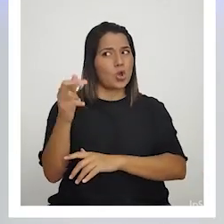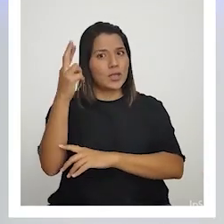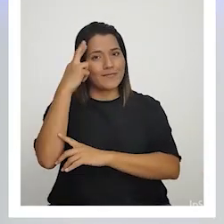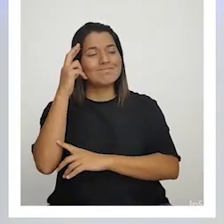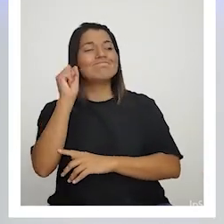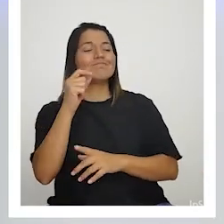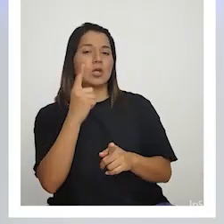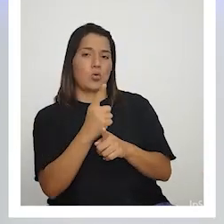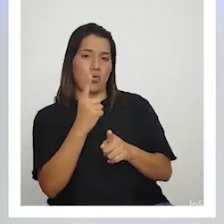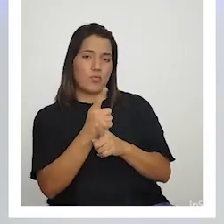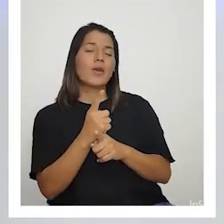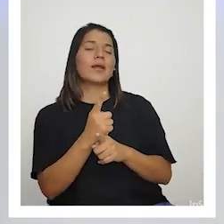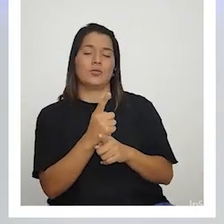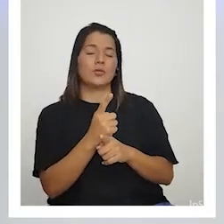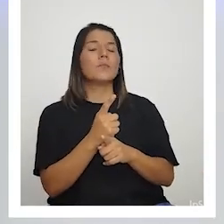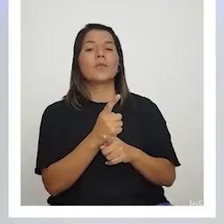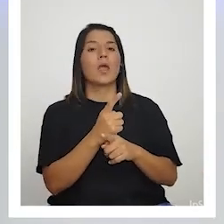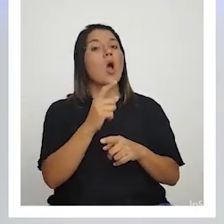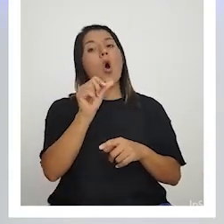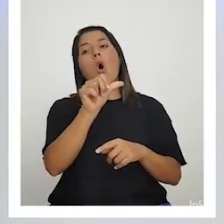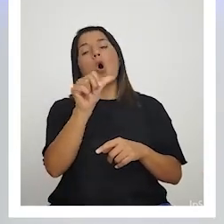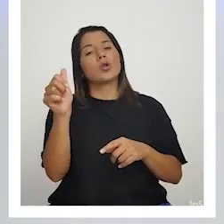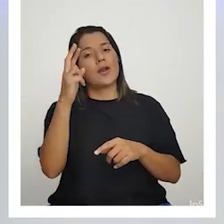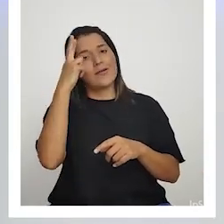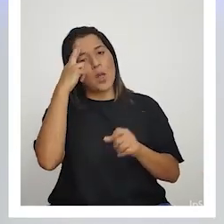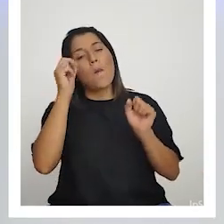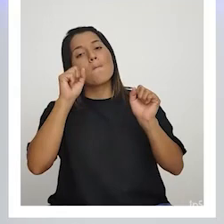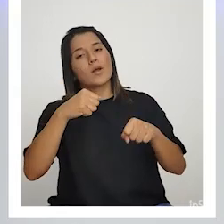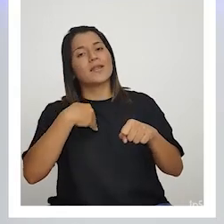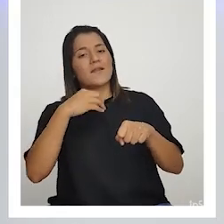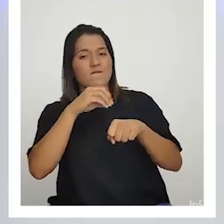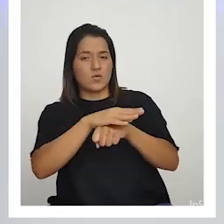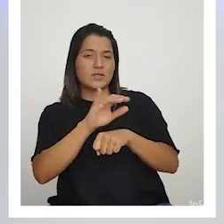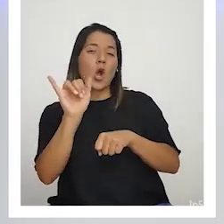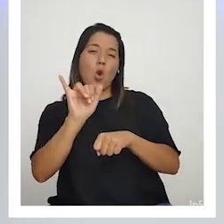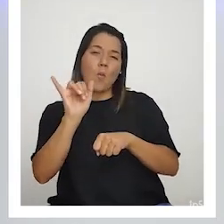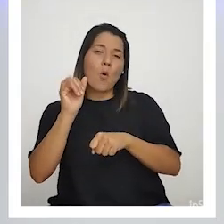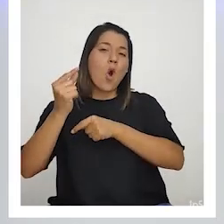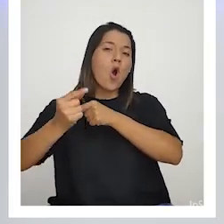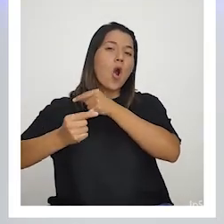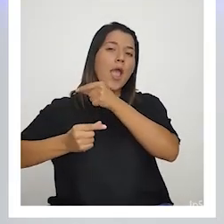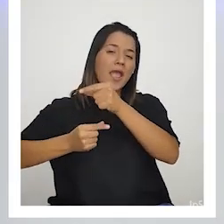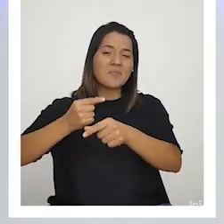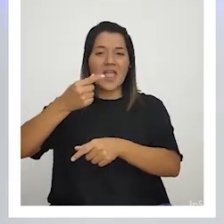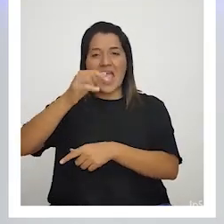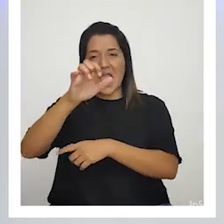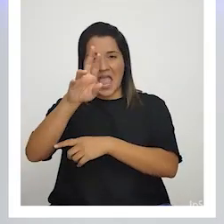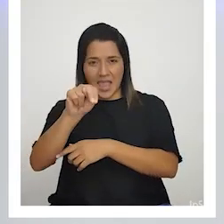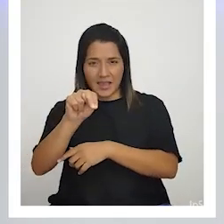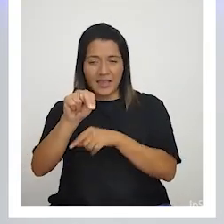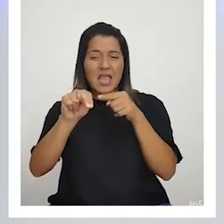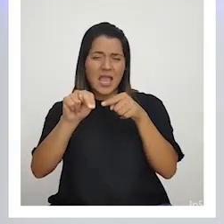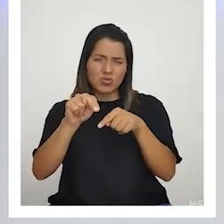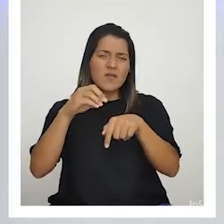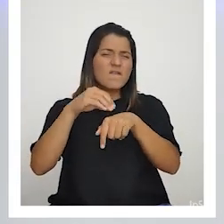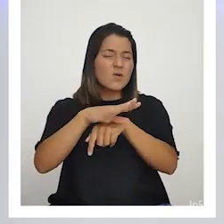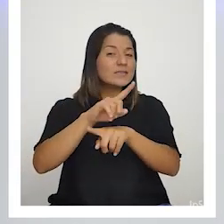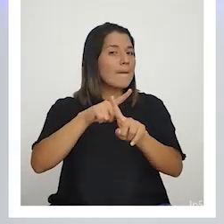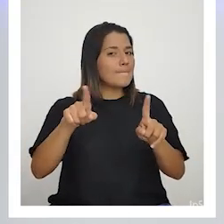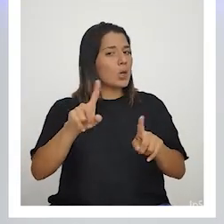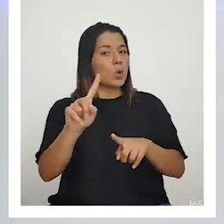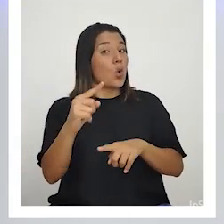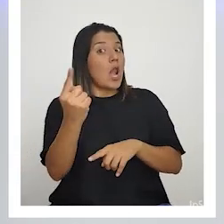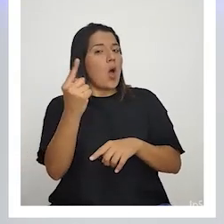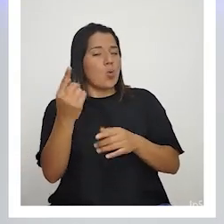factores que influyen como un poco la genética, sin embargo no es determinante. Se ha visto en estudios de que el